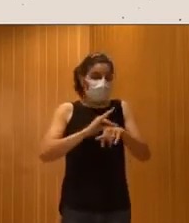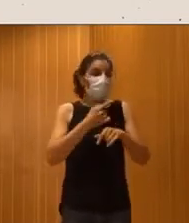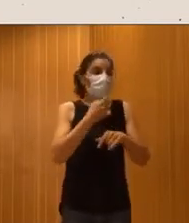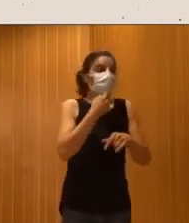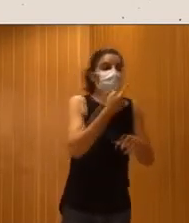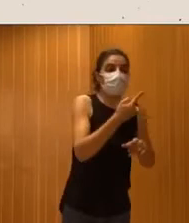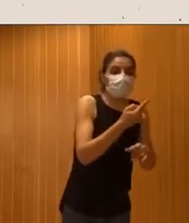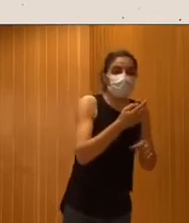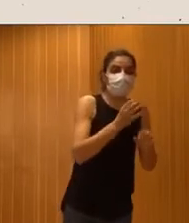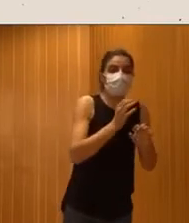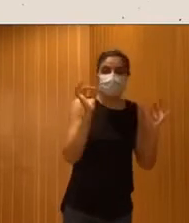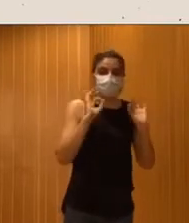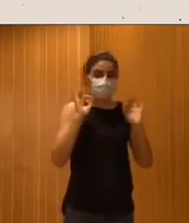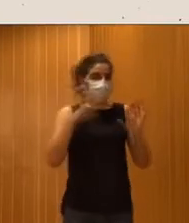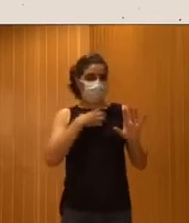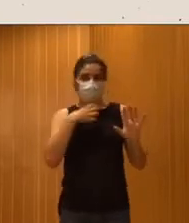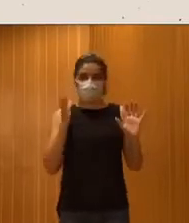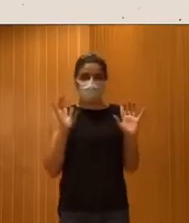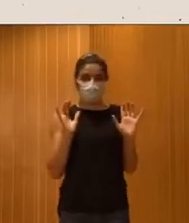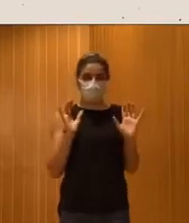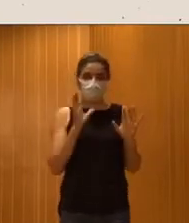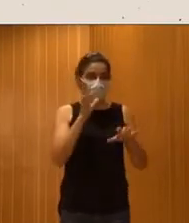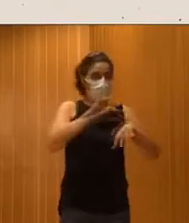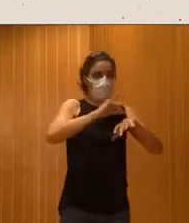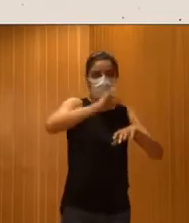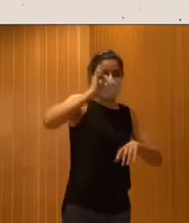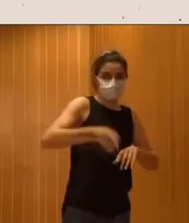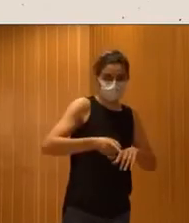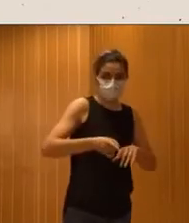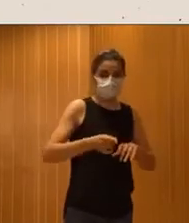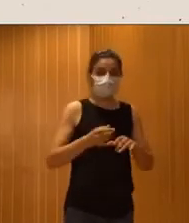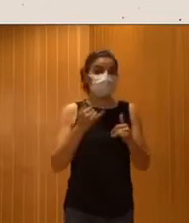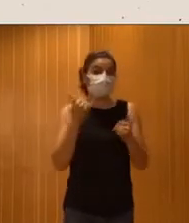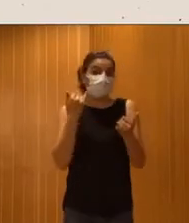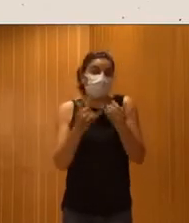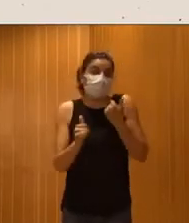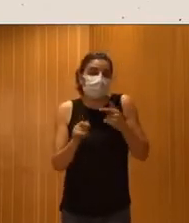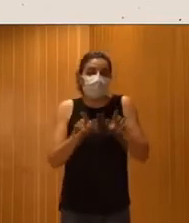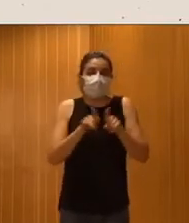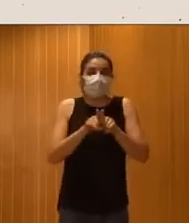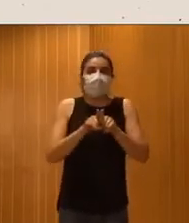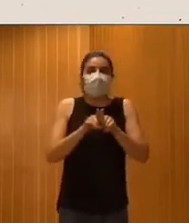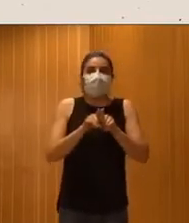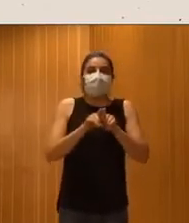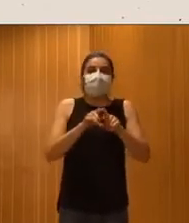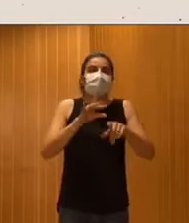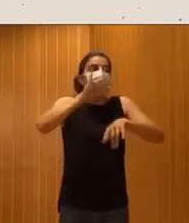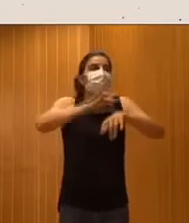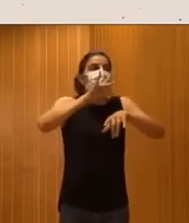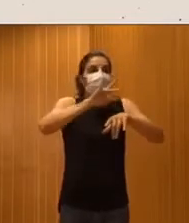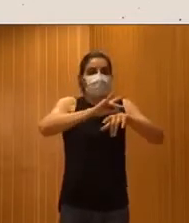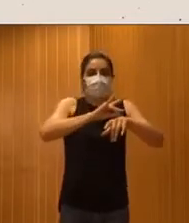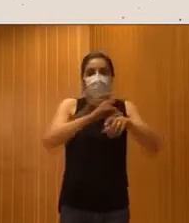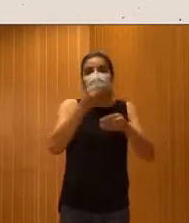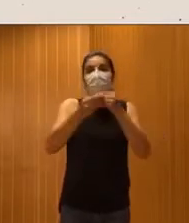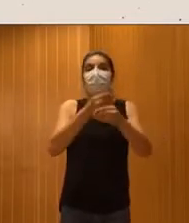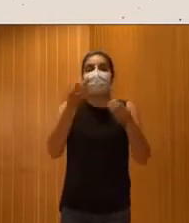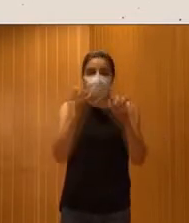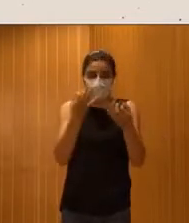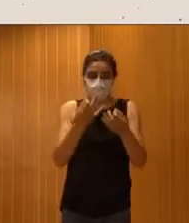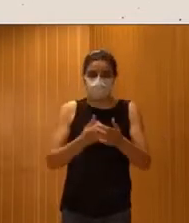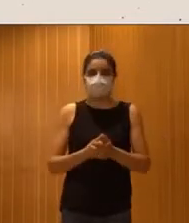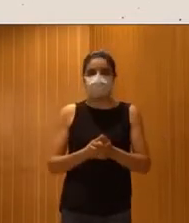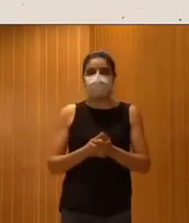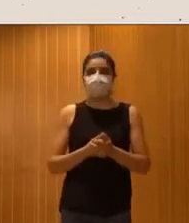complicada. Entonces, a ver qué es una sujeción química, ¿no? Porque estamos hablando de algo que tiene que ver con prescripciones, con actos médicos, ¿no?